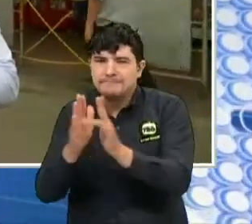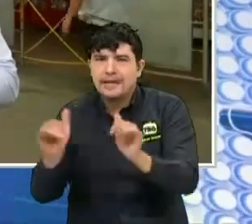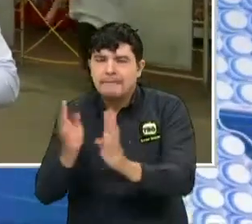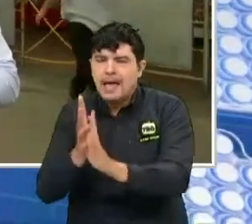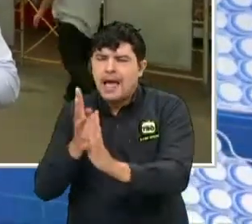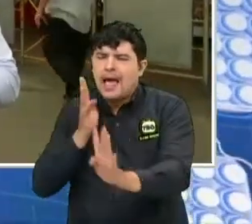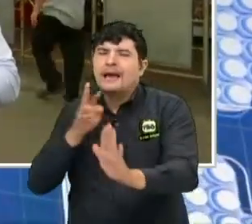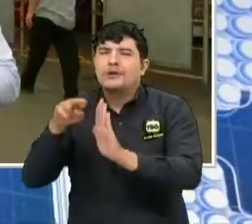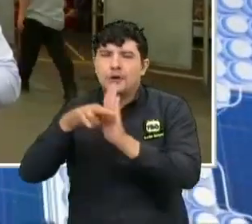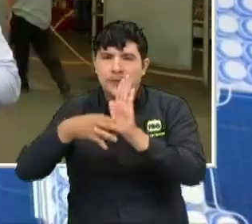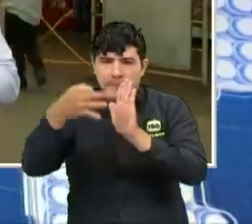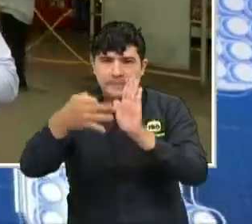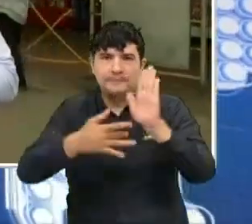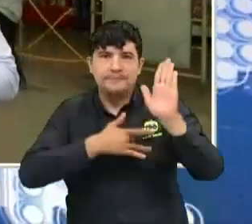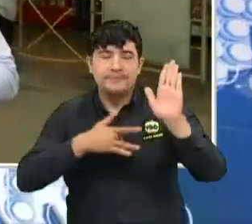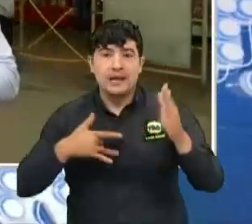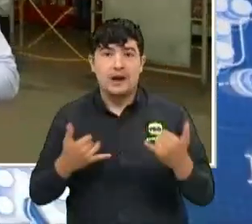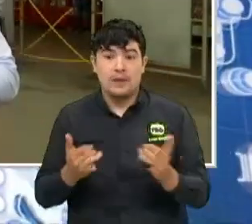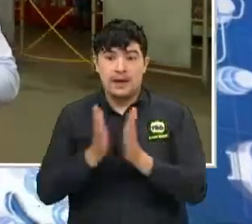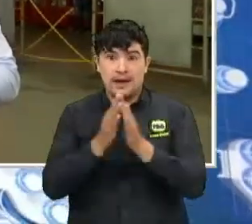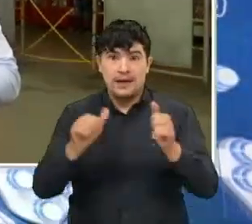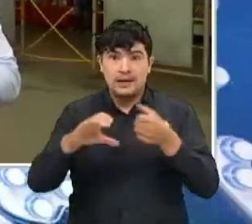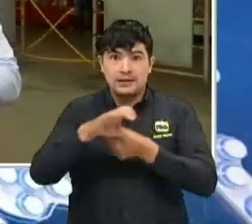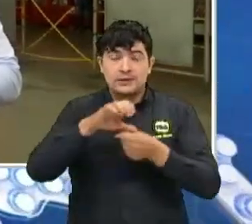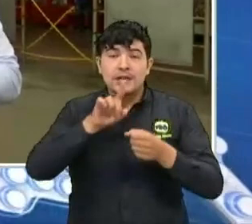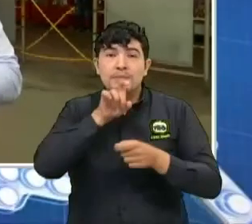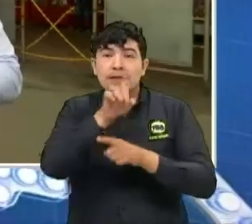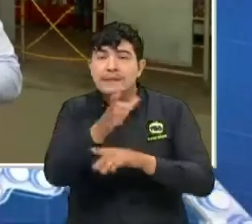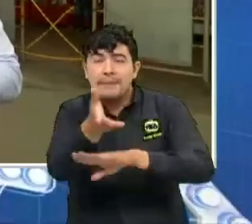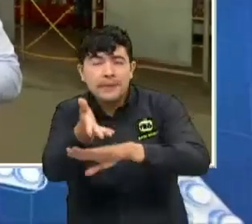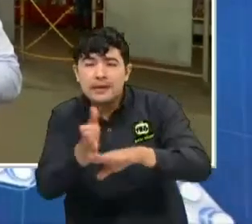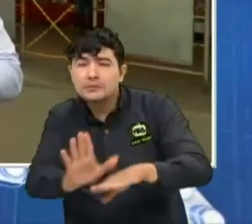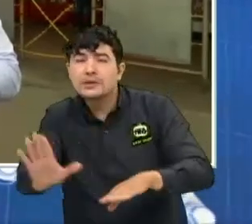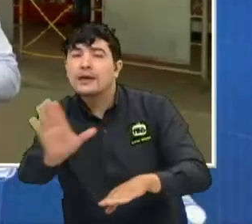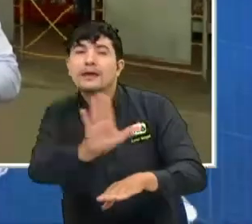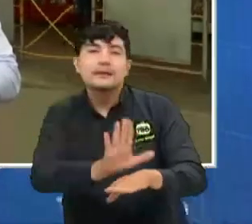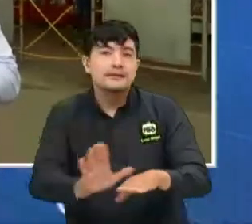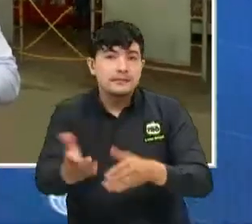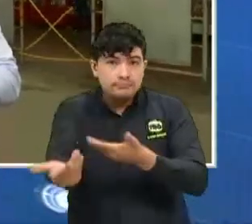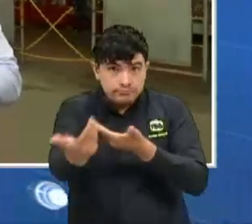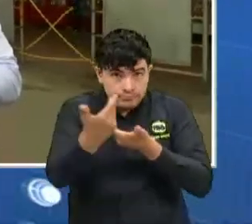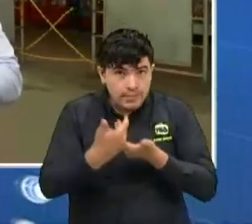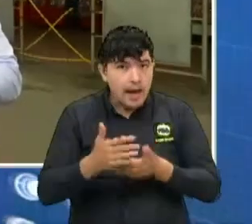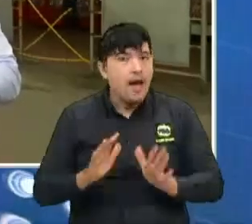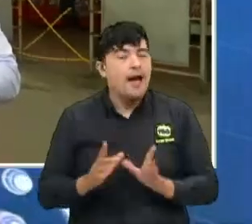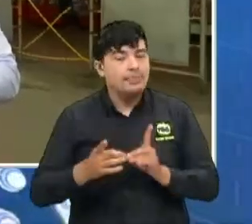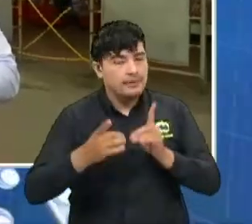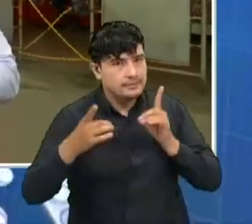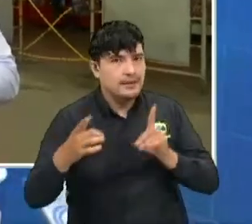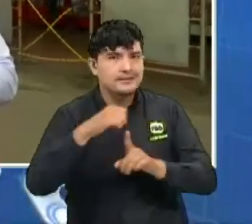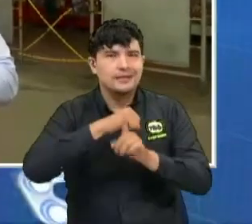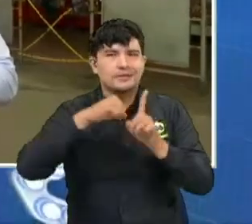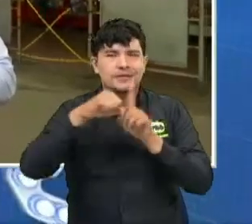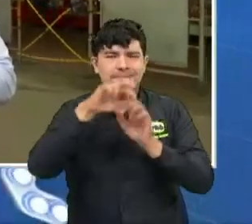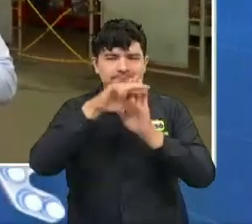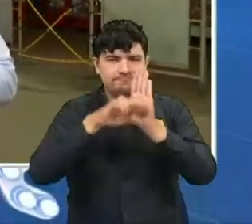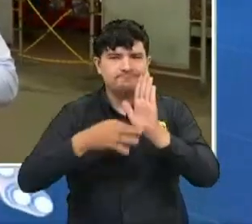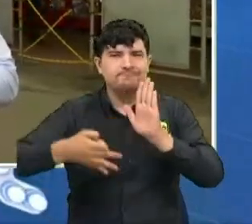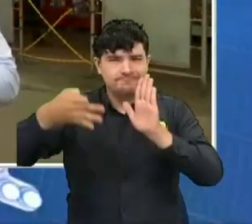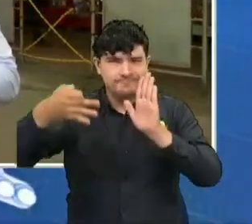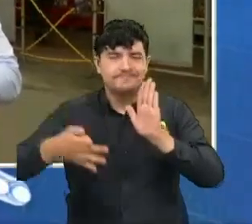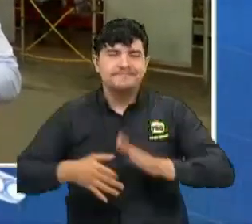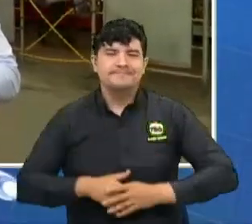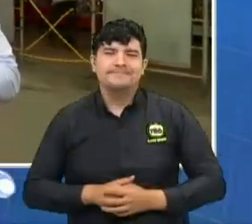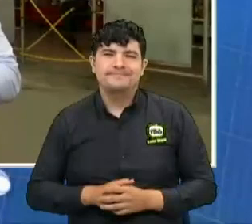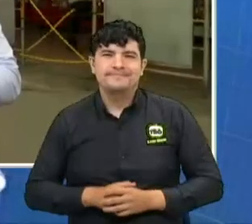que piden la terminal de transportes de Bucaramanga a las personas es que mantengan el distanciamiento social mientras hacen estas